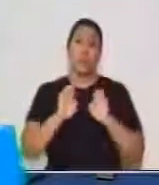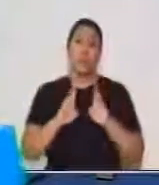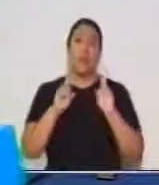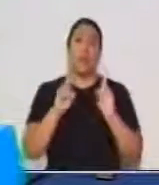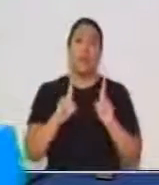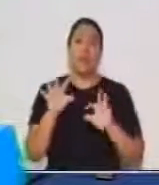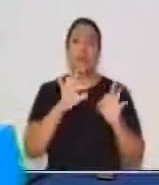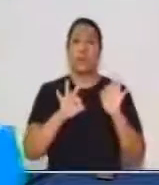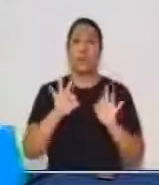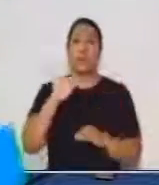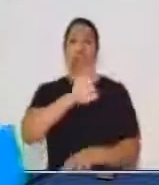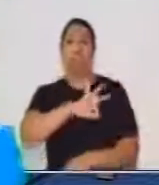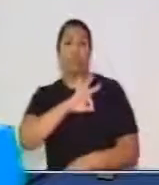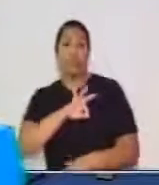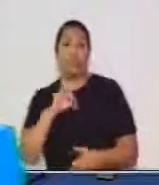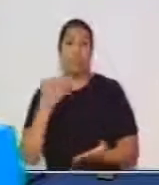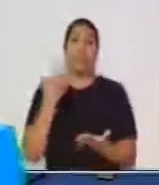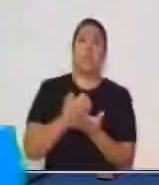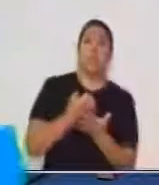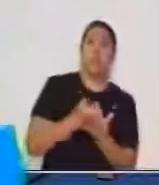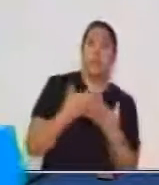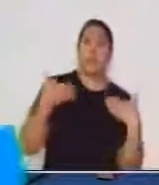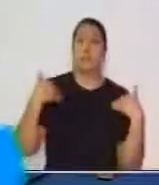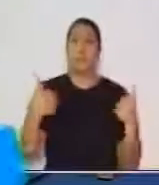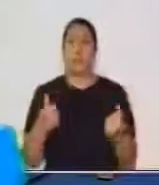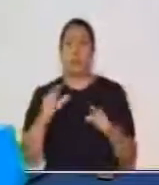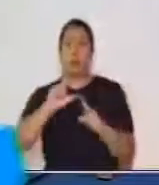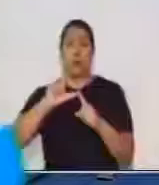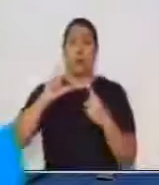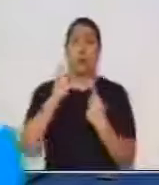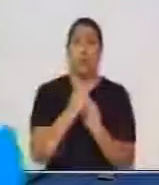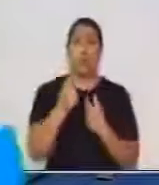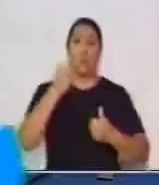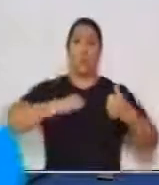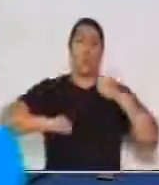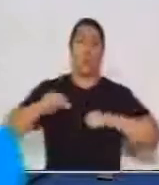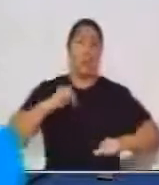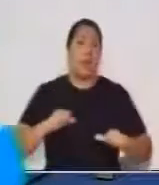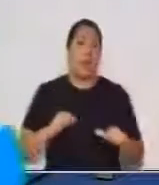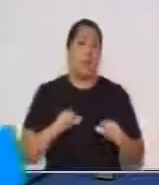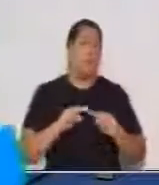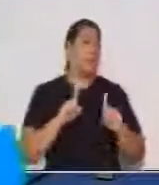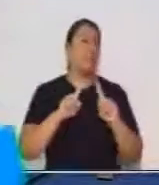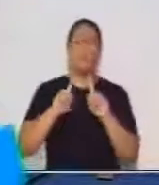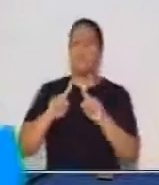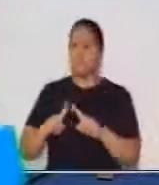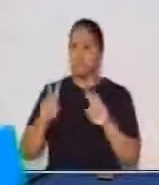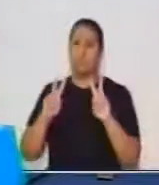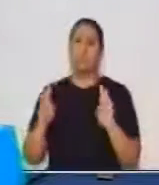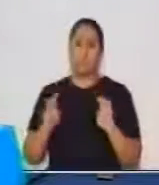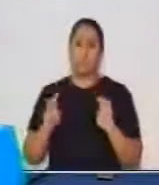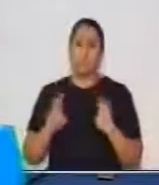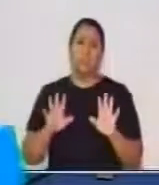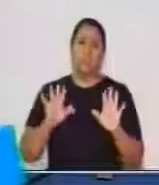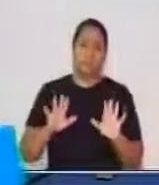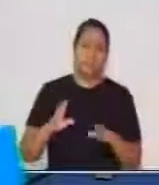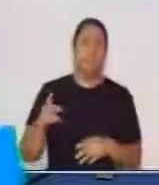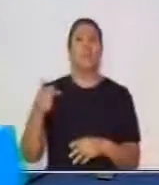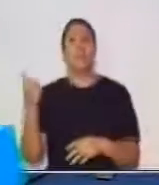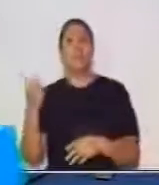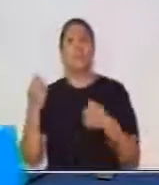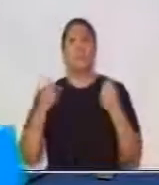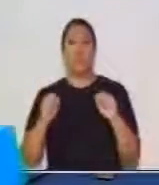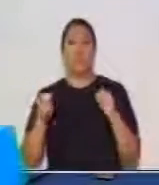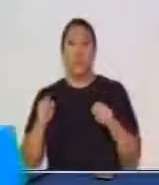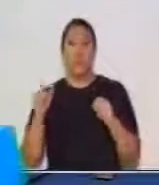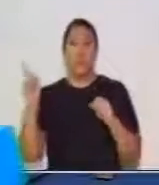sociedad, economía, salud, cultura, arte, etc. Cuando se realiza en un ambiente académico,